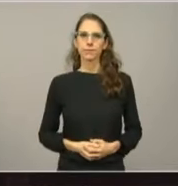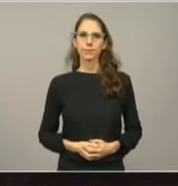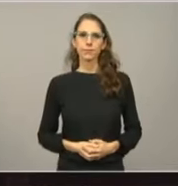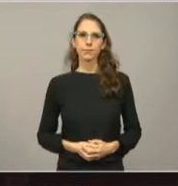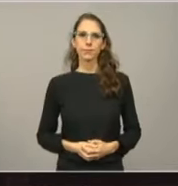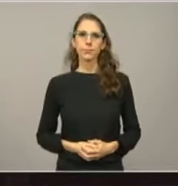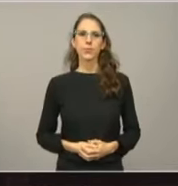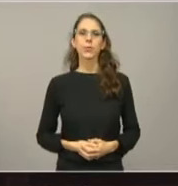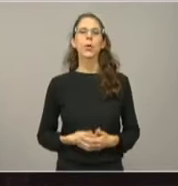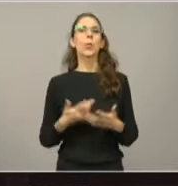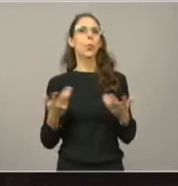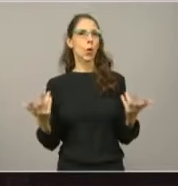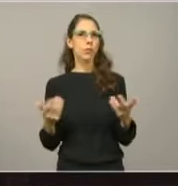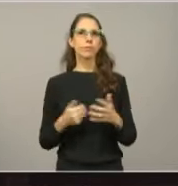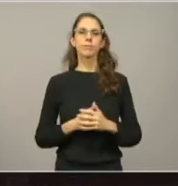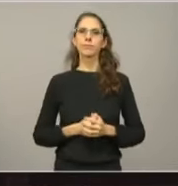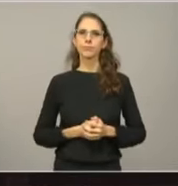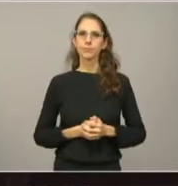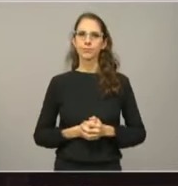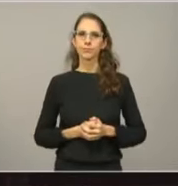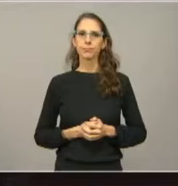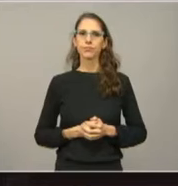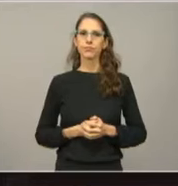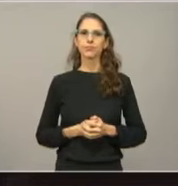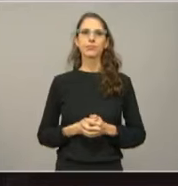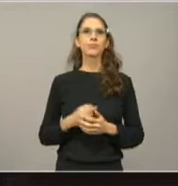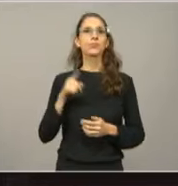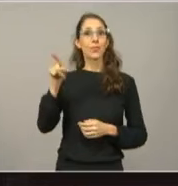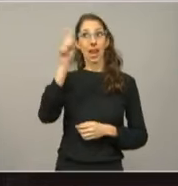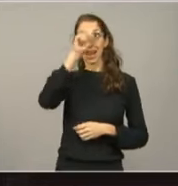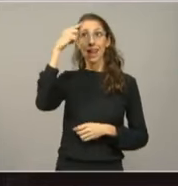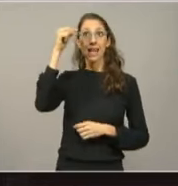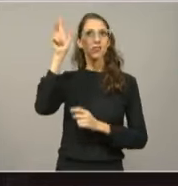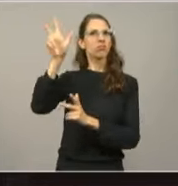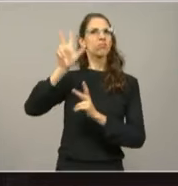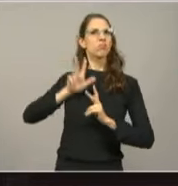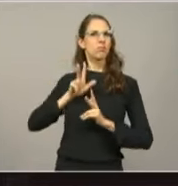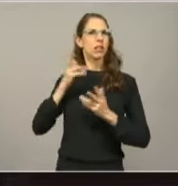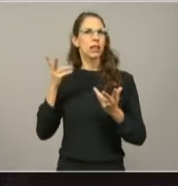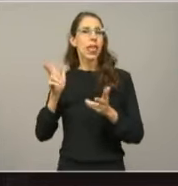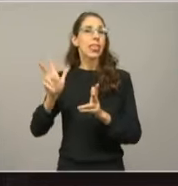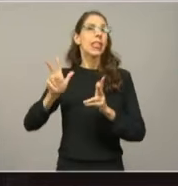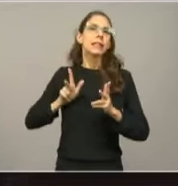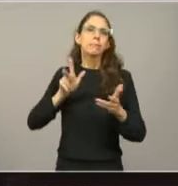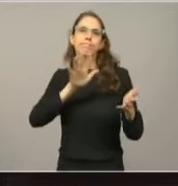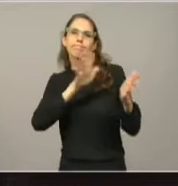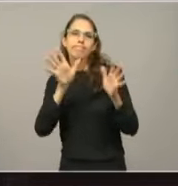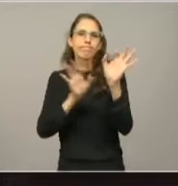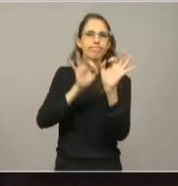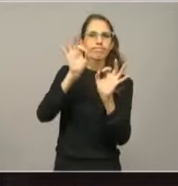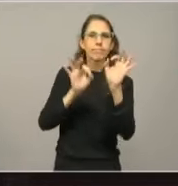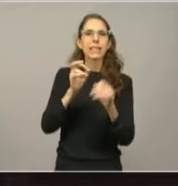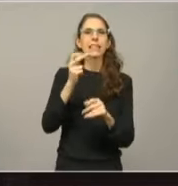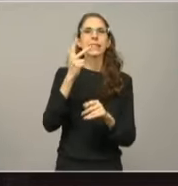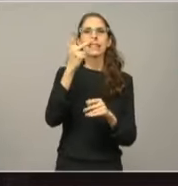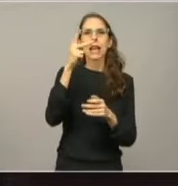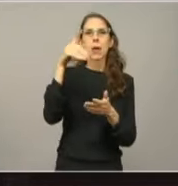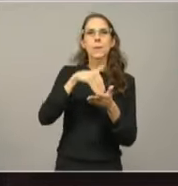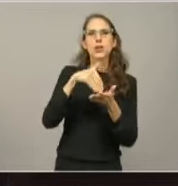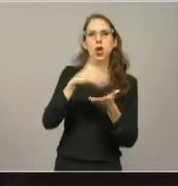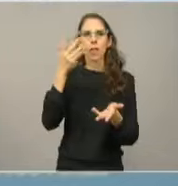gente bueno lo que lo que nos dicen de Naciones que serían 3 millones de de kilos